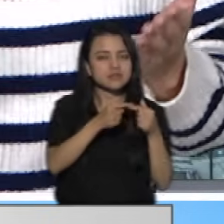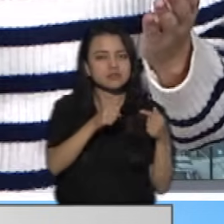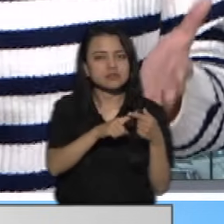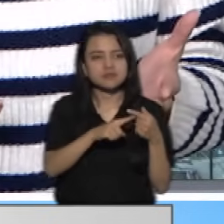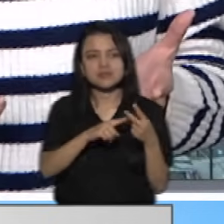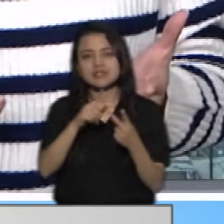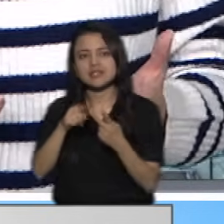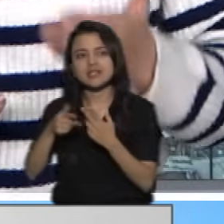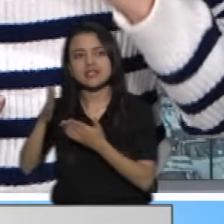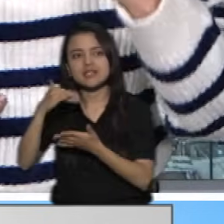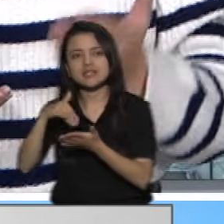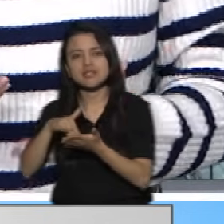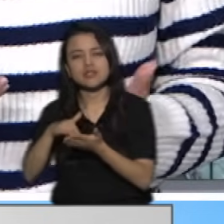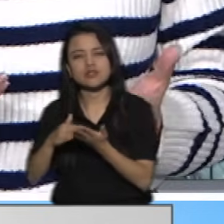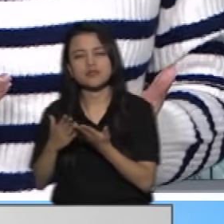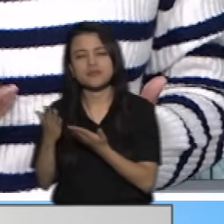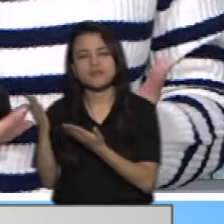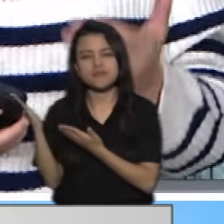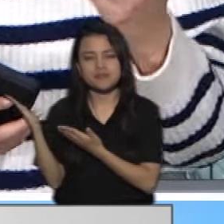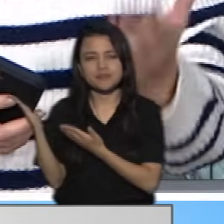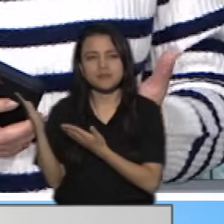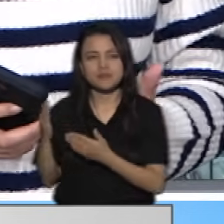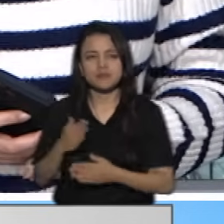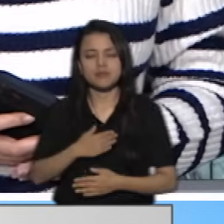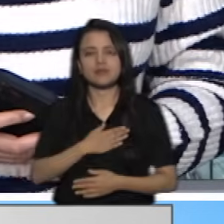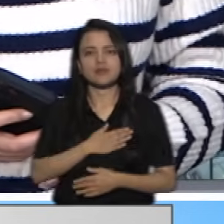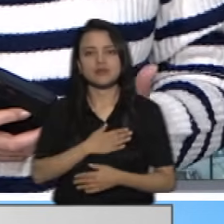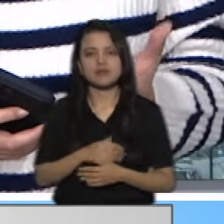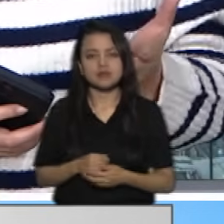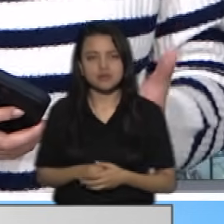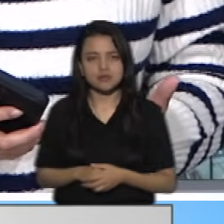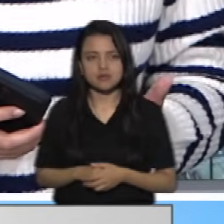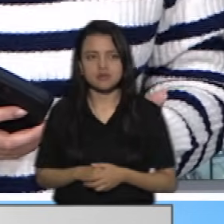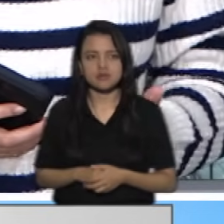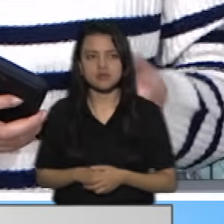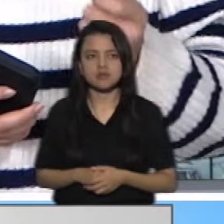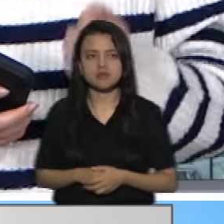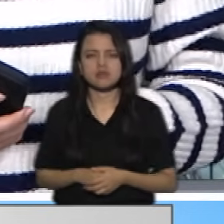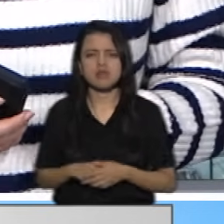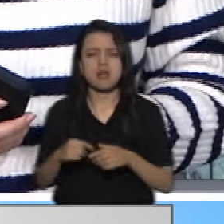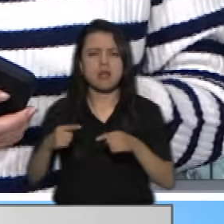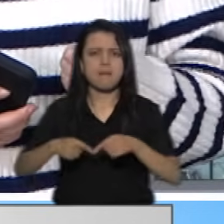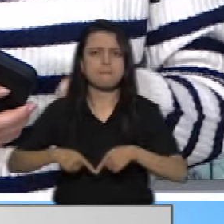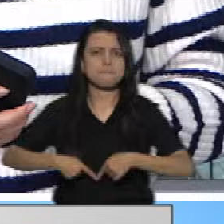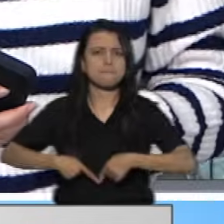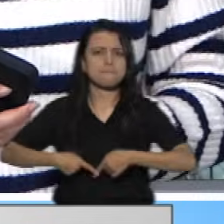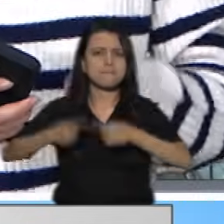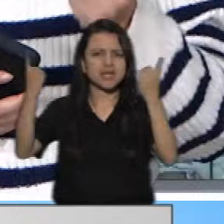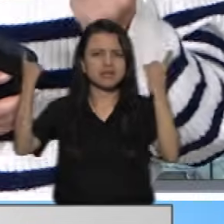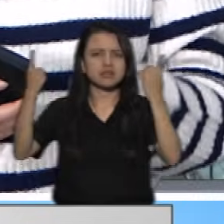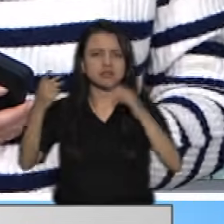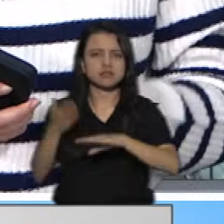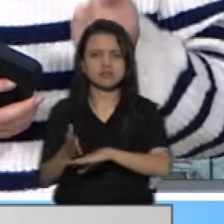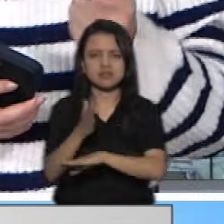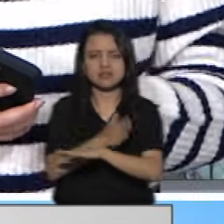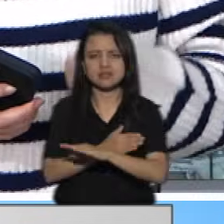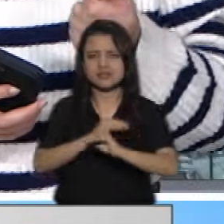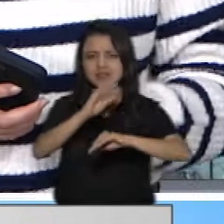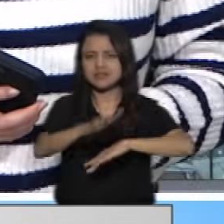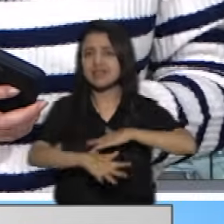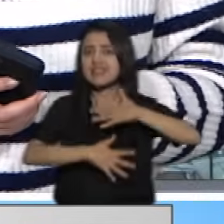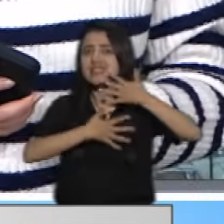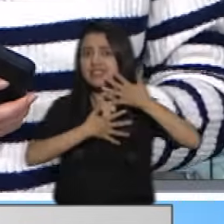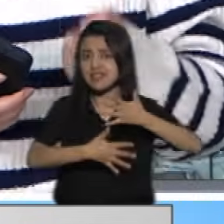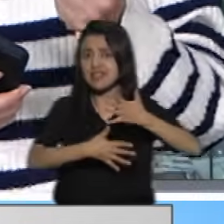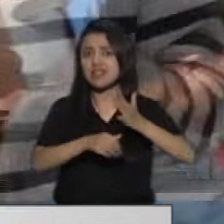Democrático. Esta discusión se registró después de que levantaran la sesión en plenaria de Cámara, cuando ya se habían aprobado 10 artículos